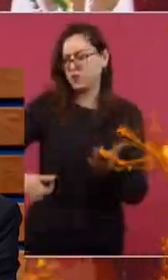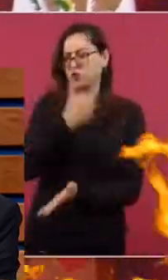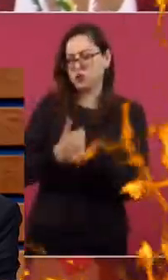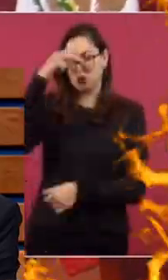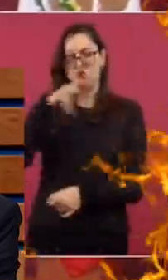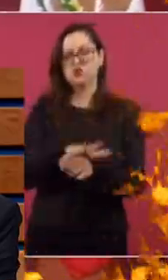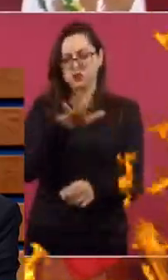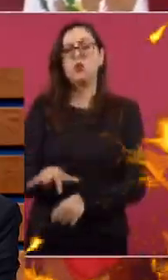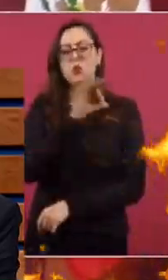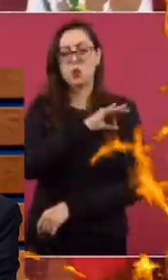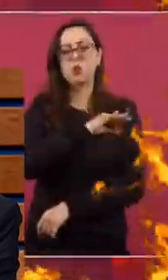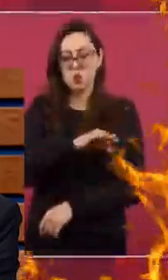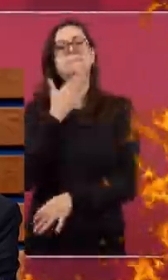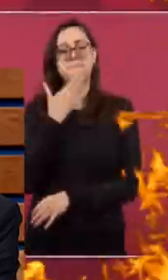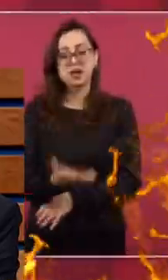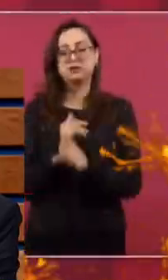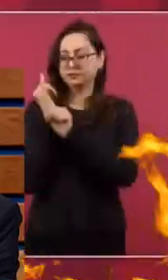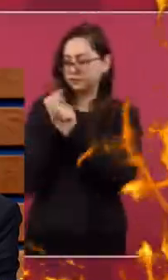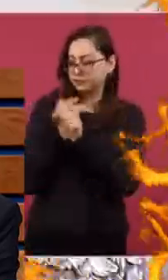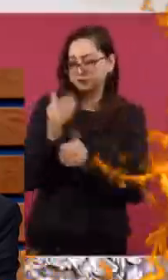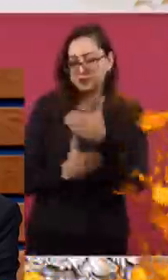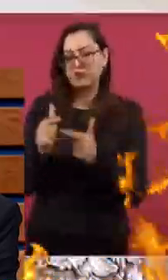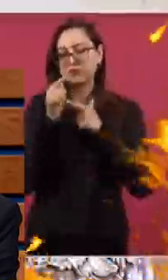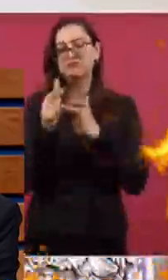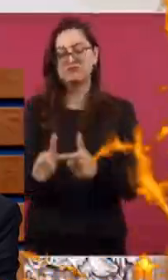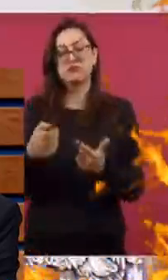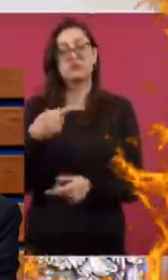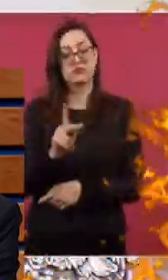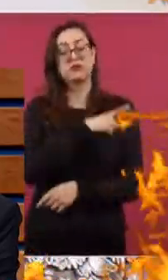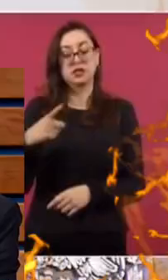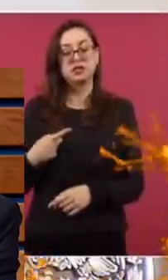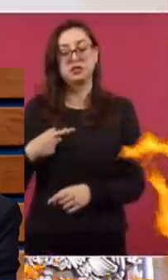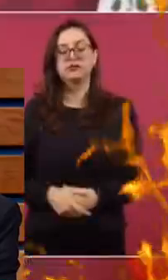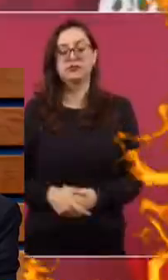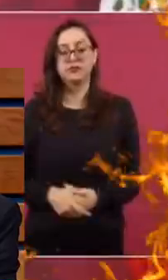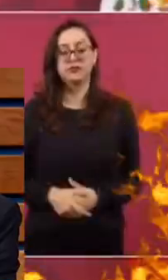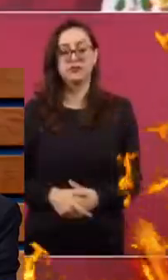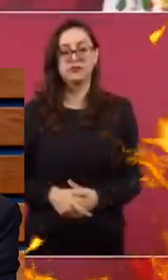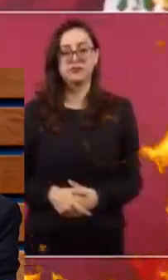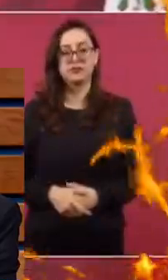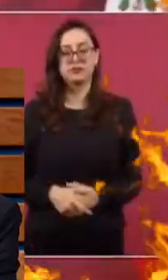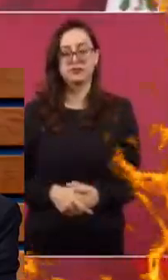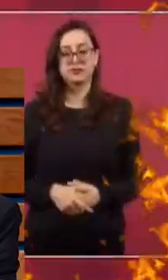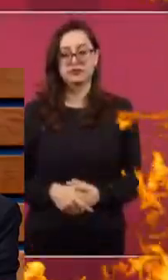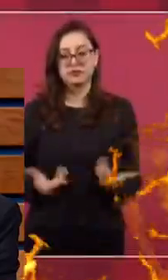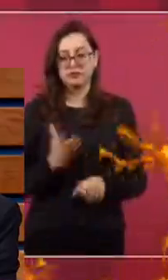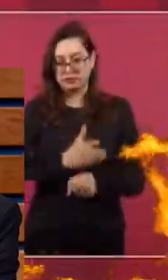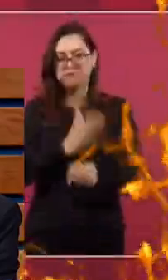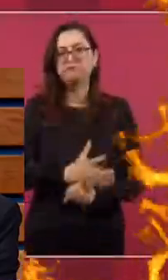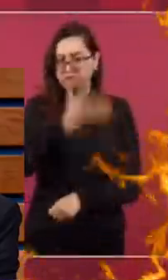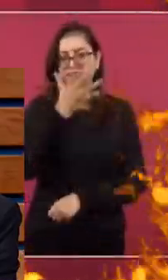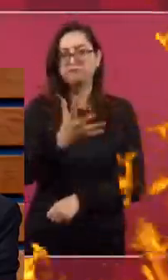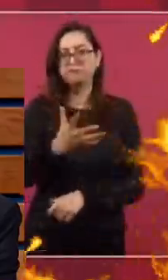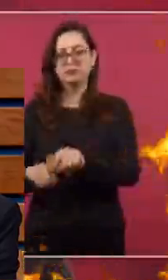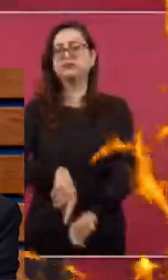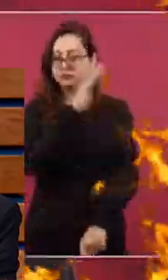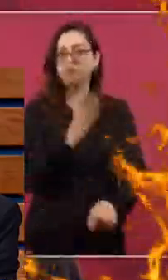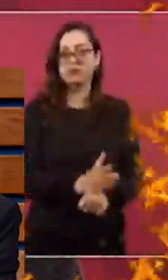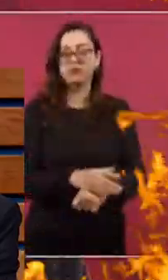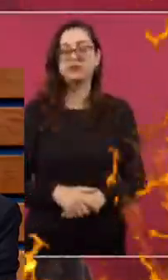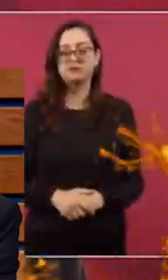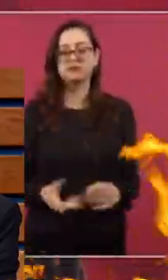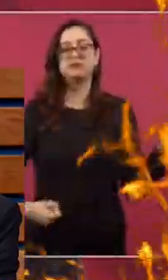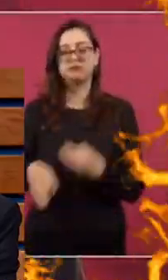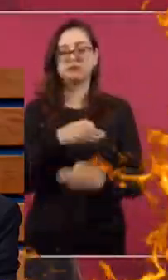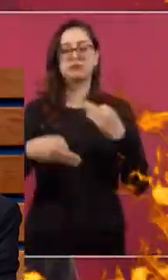podría llevar a cabo, o lo está haciendo, investigación con apego a la verdad, sin impunidad para nadie. Y a